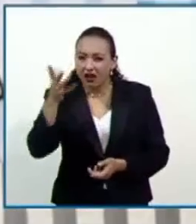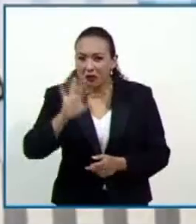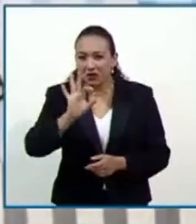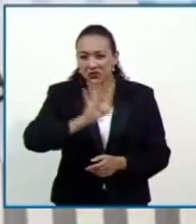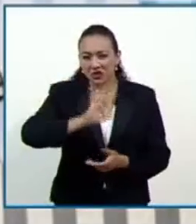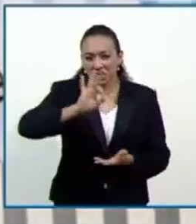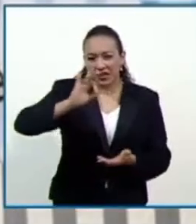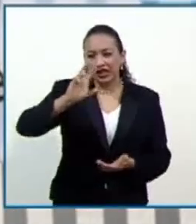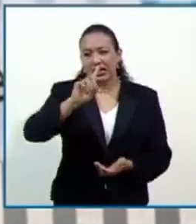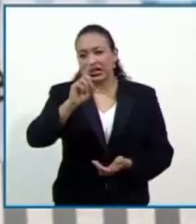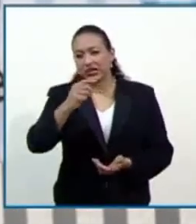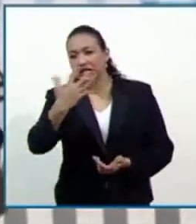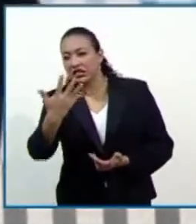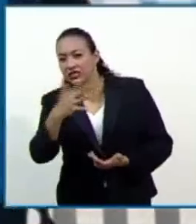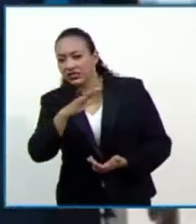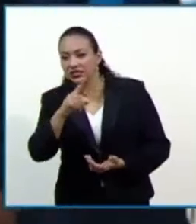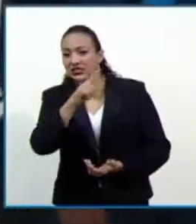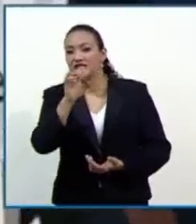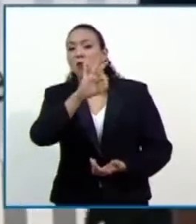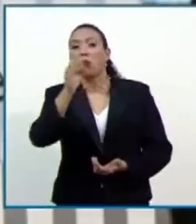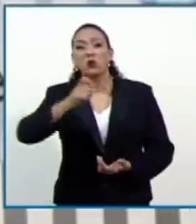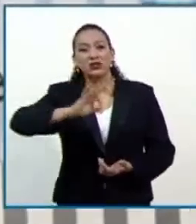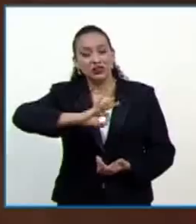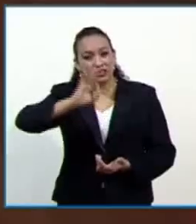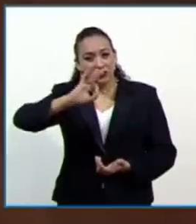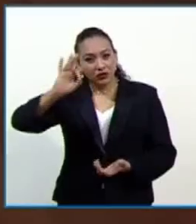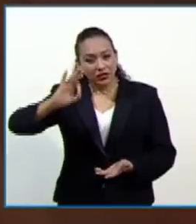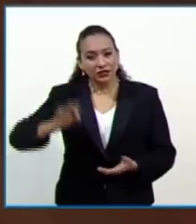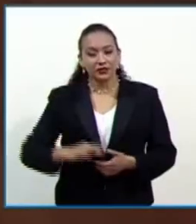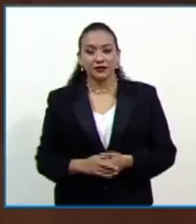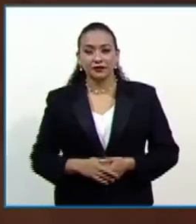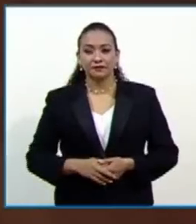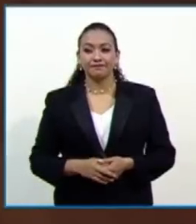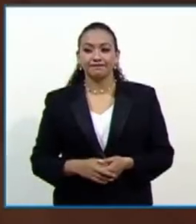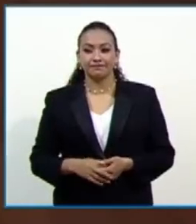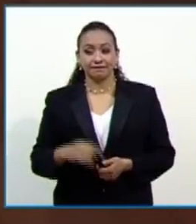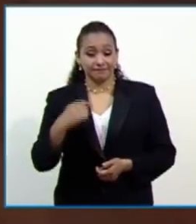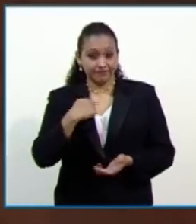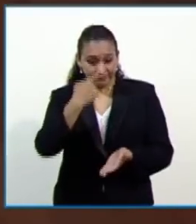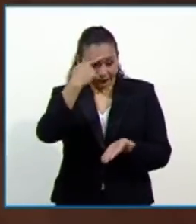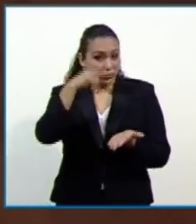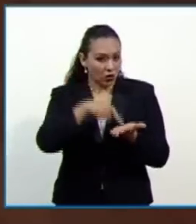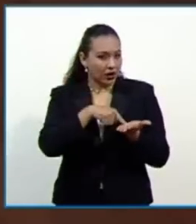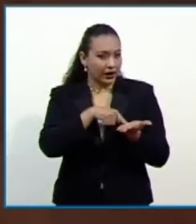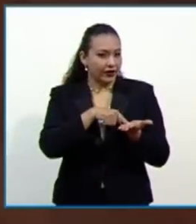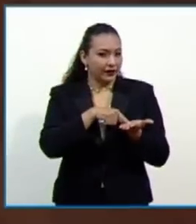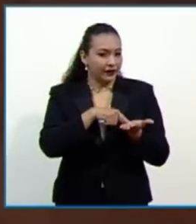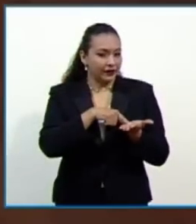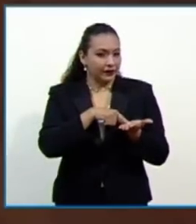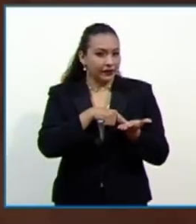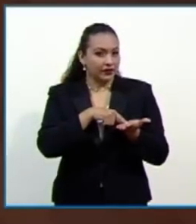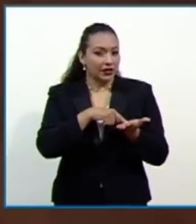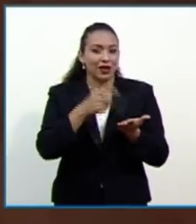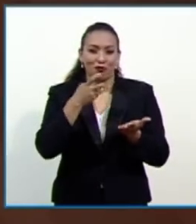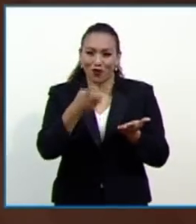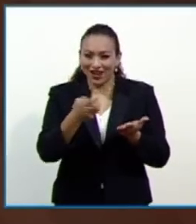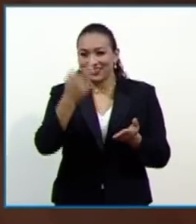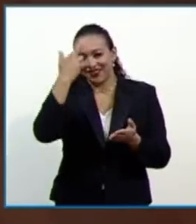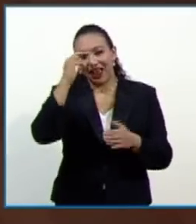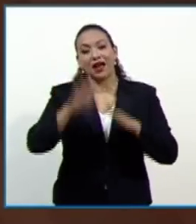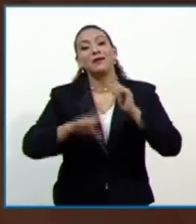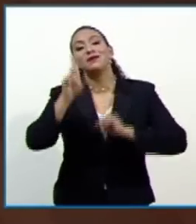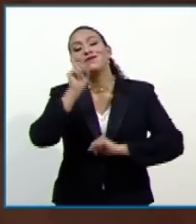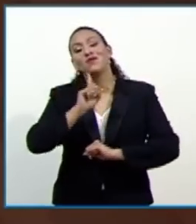entre el 35% y más del 100%. Porque creo que en efecto es la razón por la que